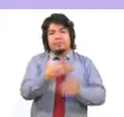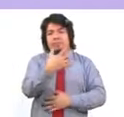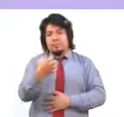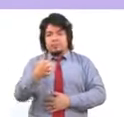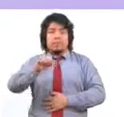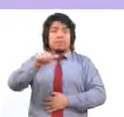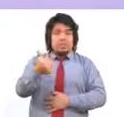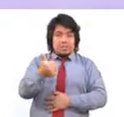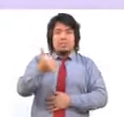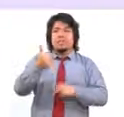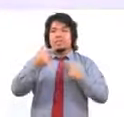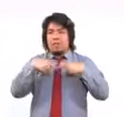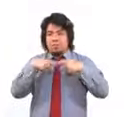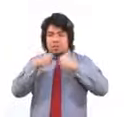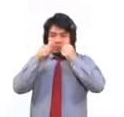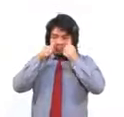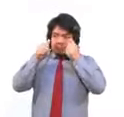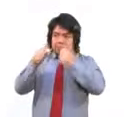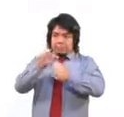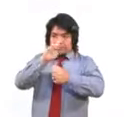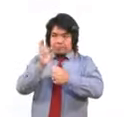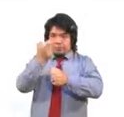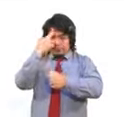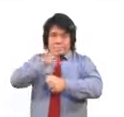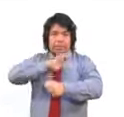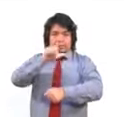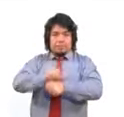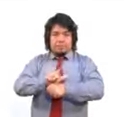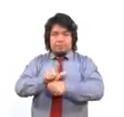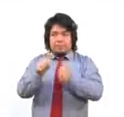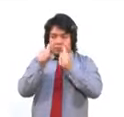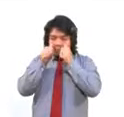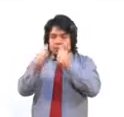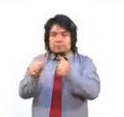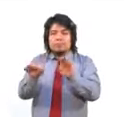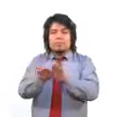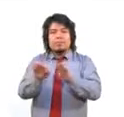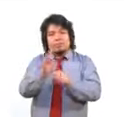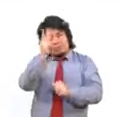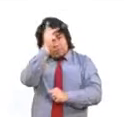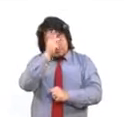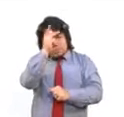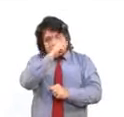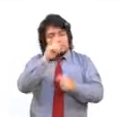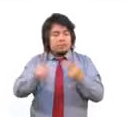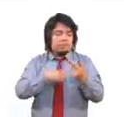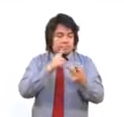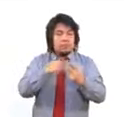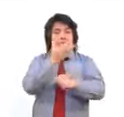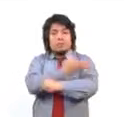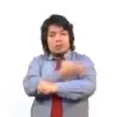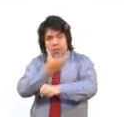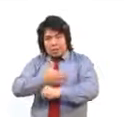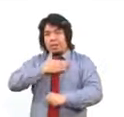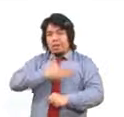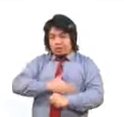9.596 atenciones especializadas. Recuerden que las atenciones en materia de psicología, acompañamiento